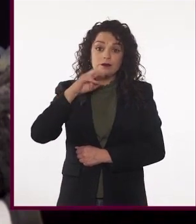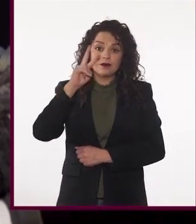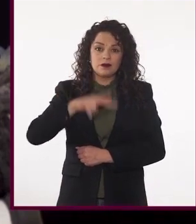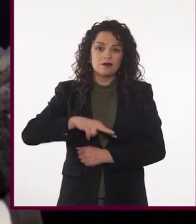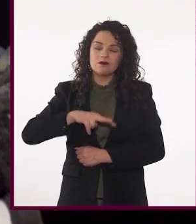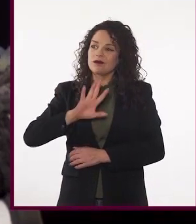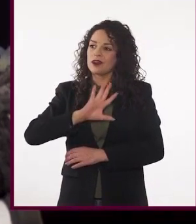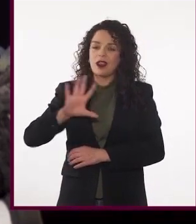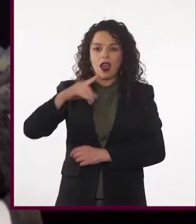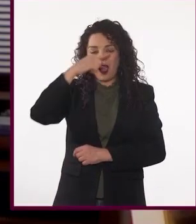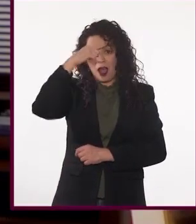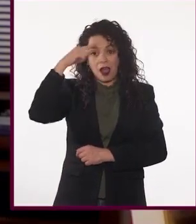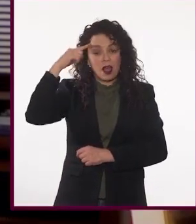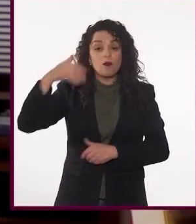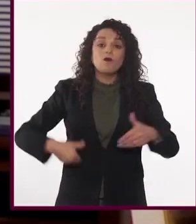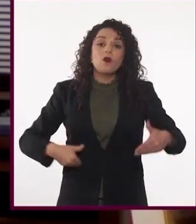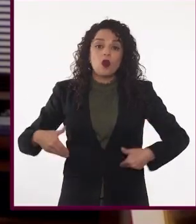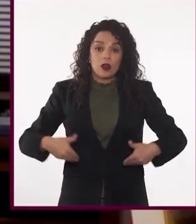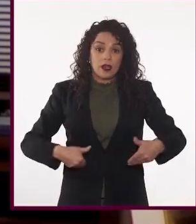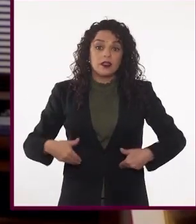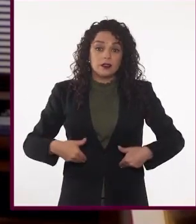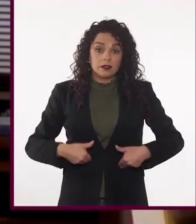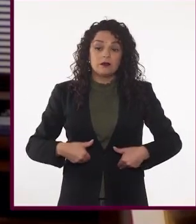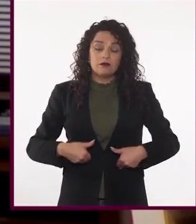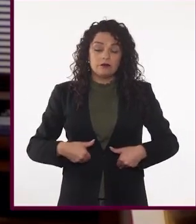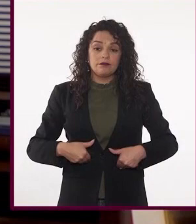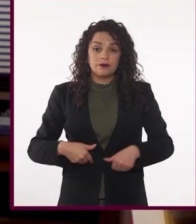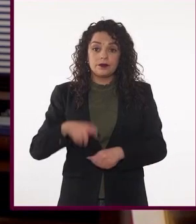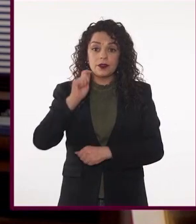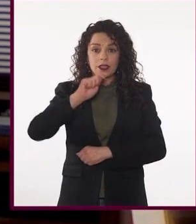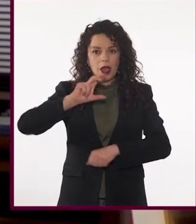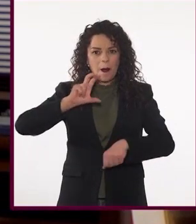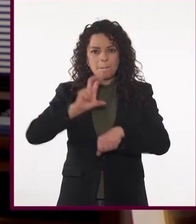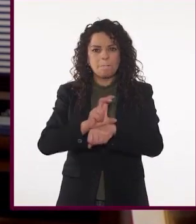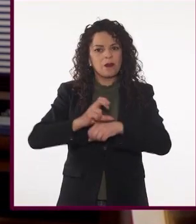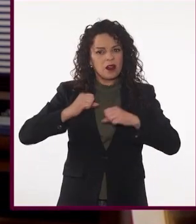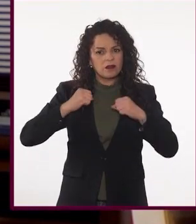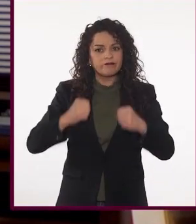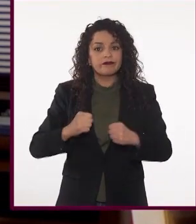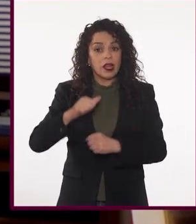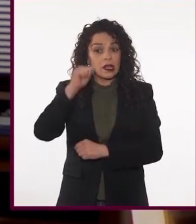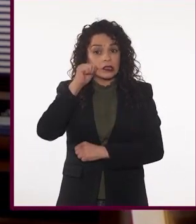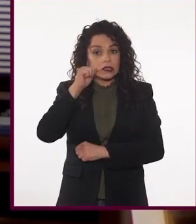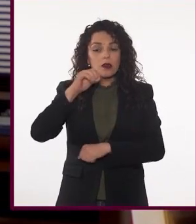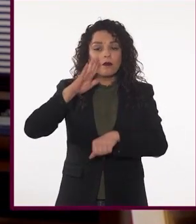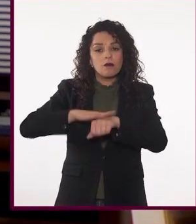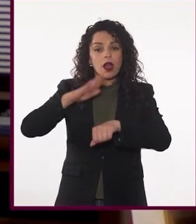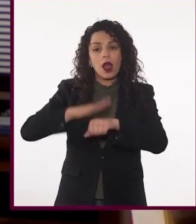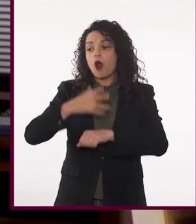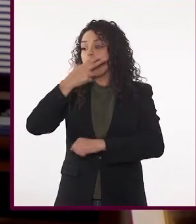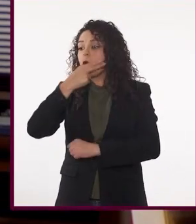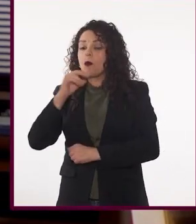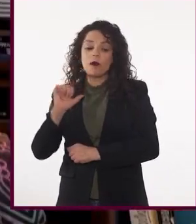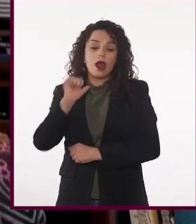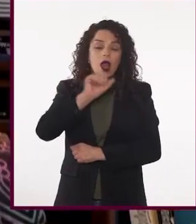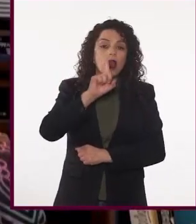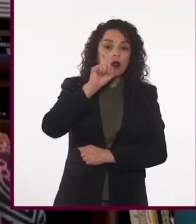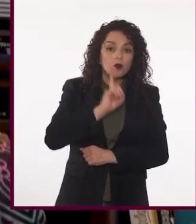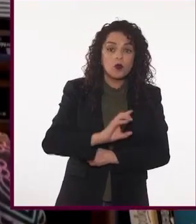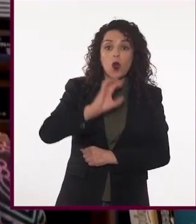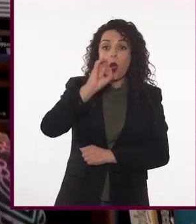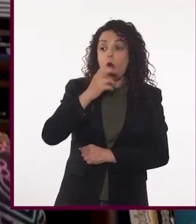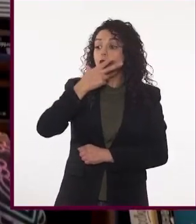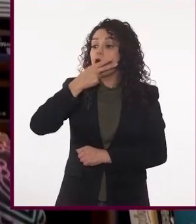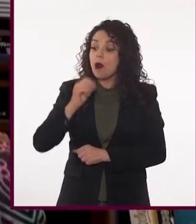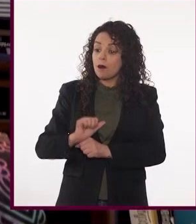y nos lastima. En la cultura patriarcal, la violencia sexual se ejerce comúnmente de varones a mujeres o de